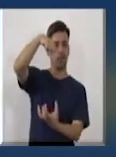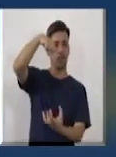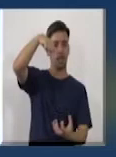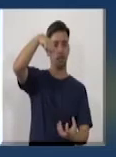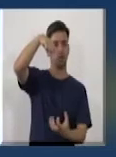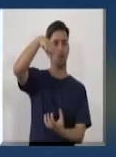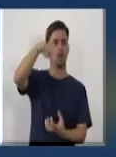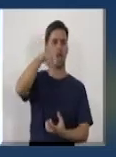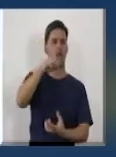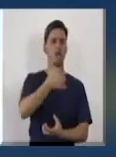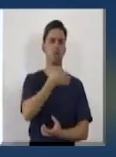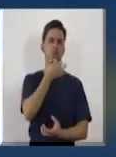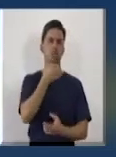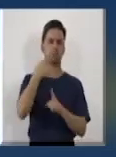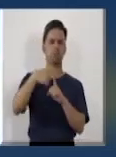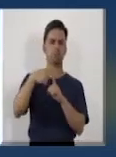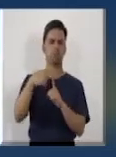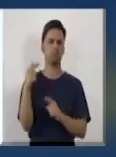respuesta.